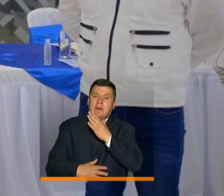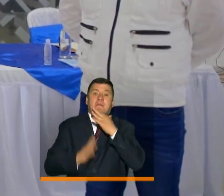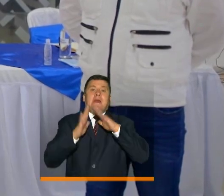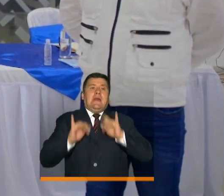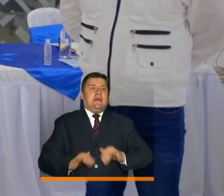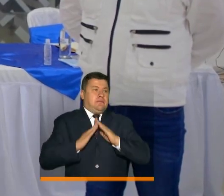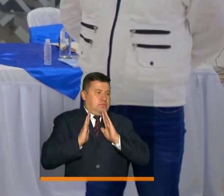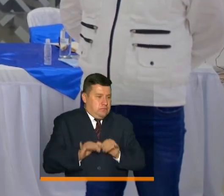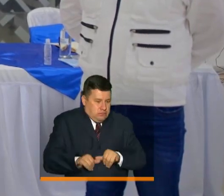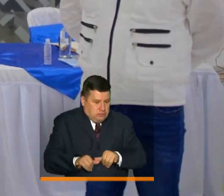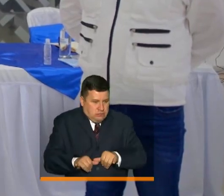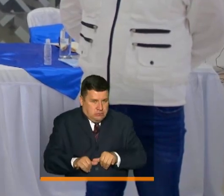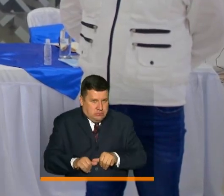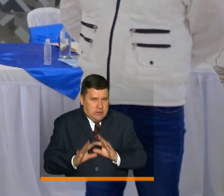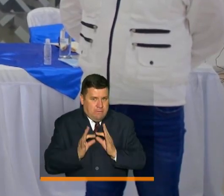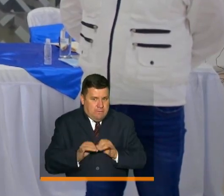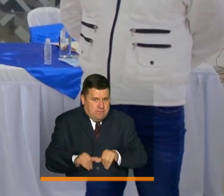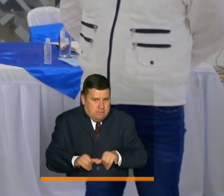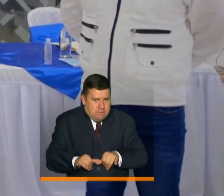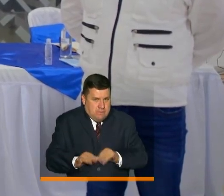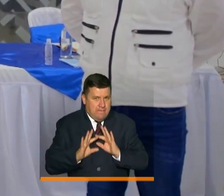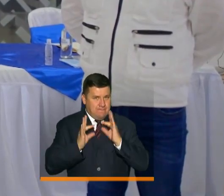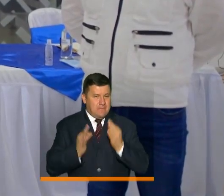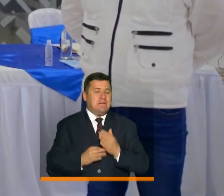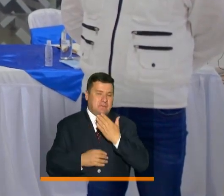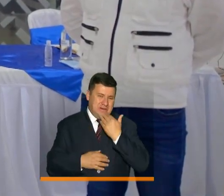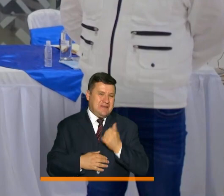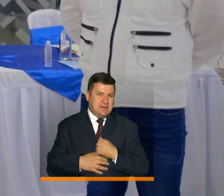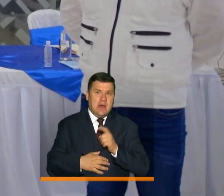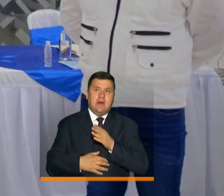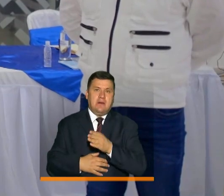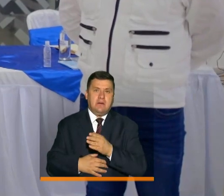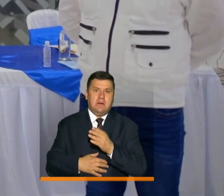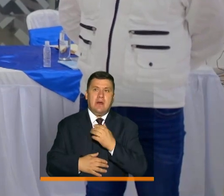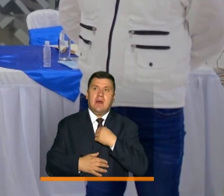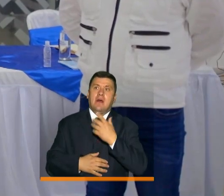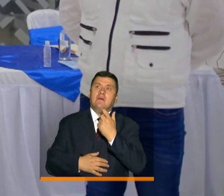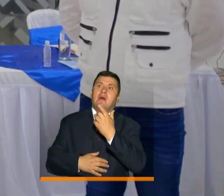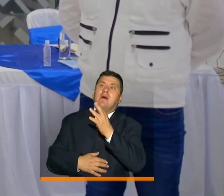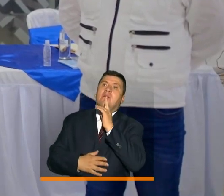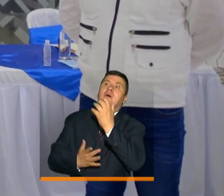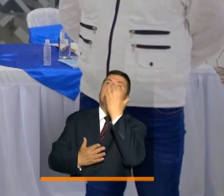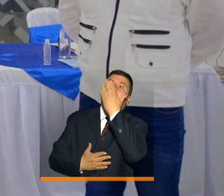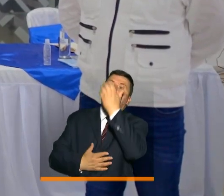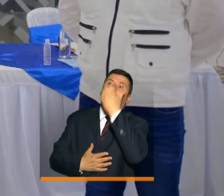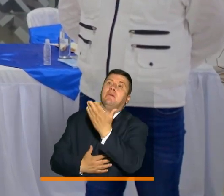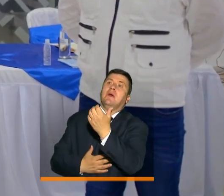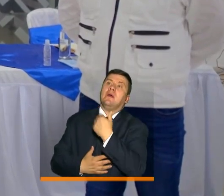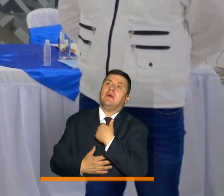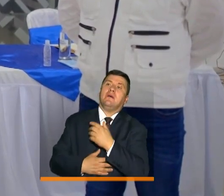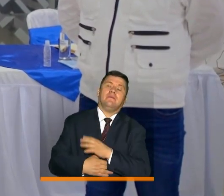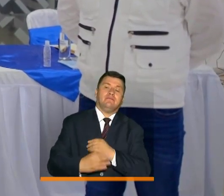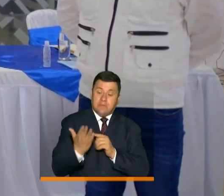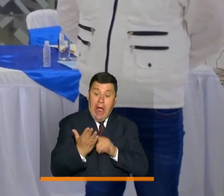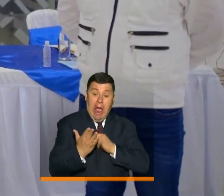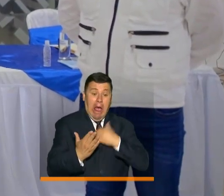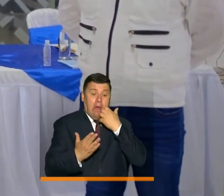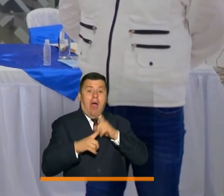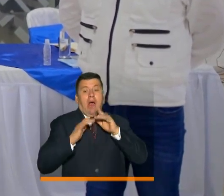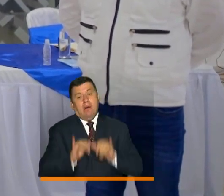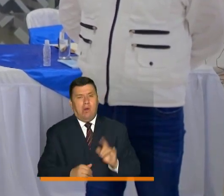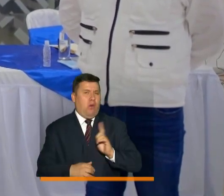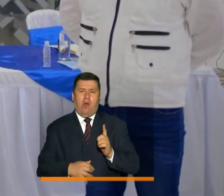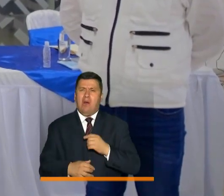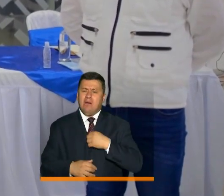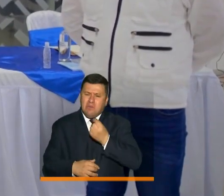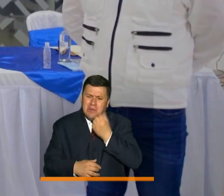en casa con toda nuestra familia antes de que nos llegue la prueba. No hay que esperar la prueba para hacer aislamiento. Si nos aislamos,